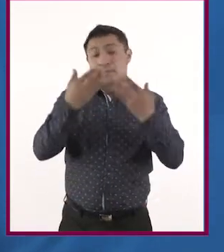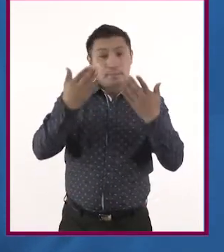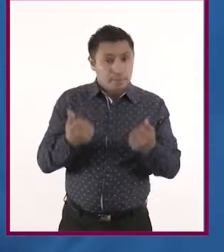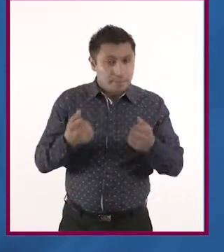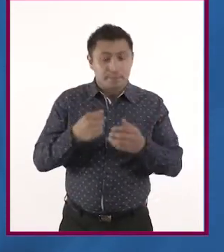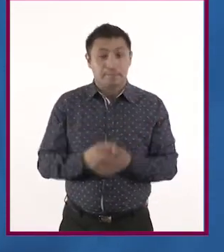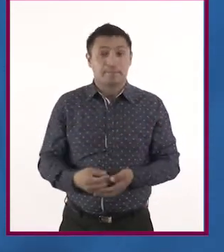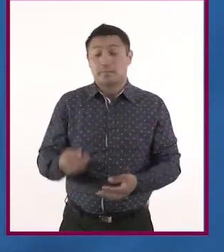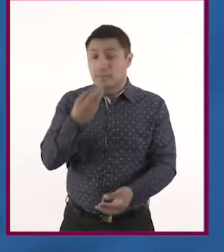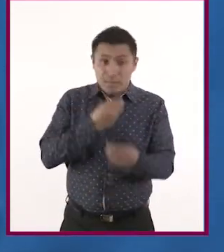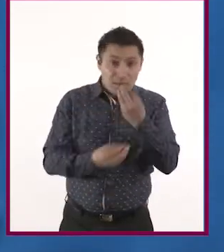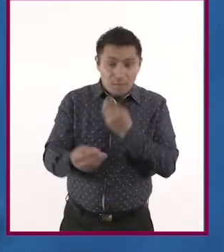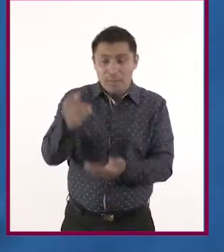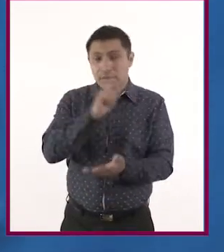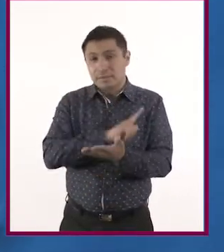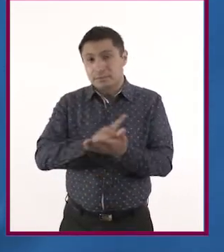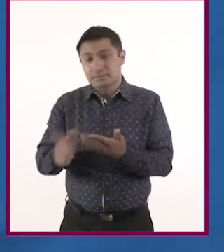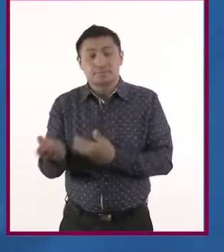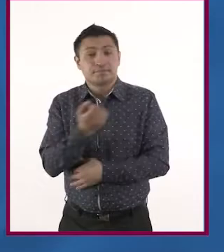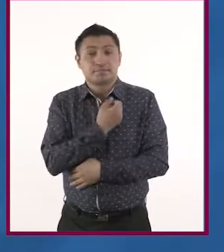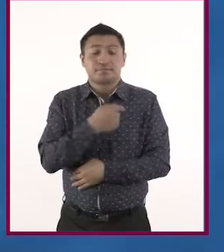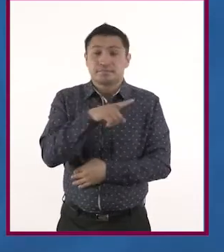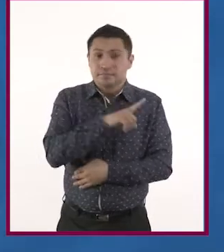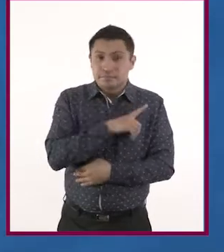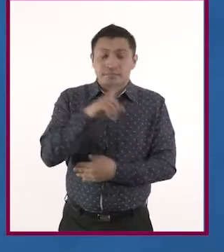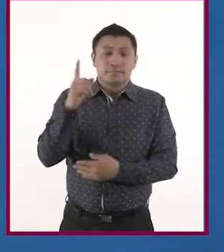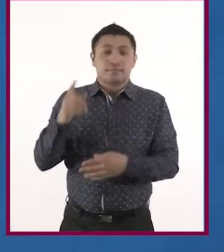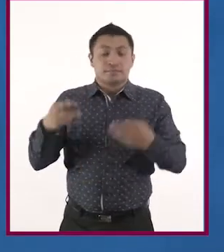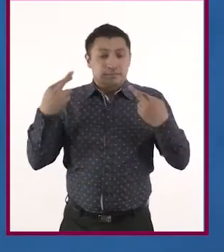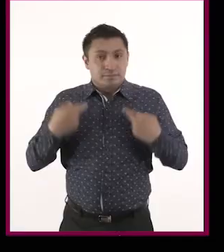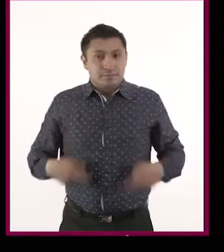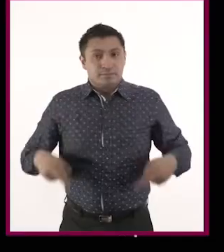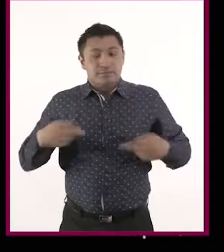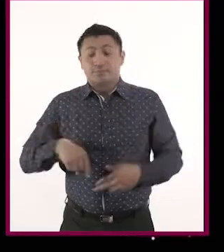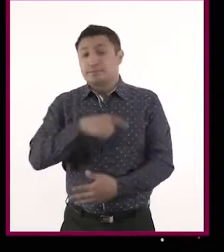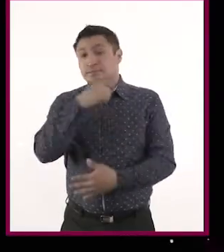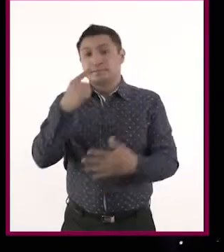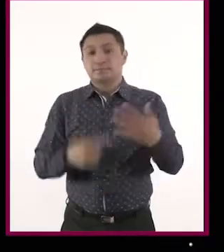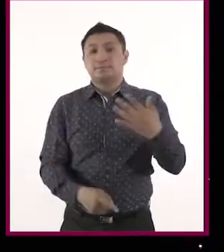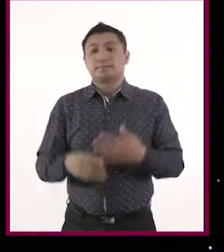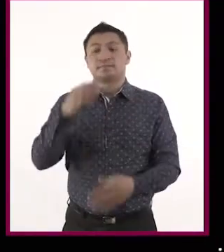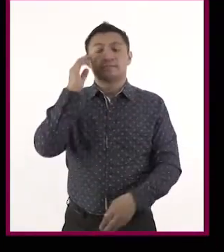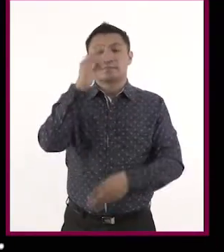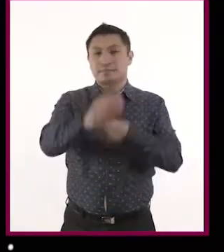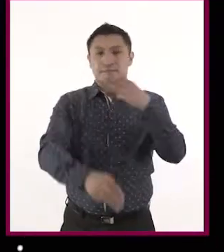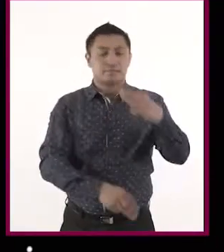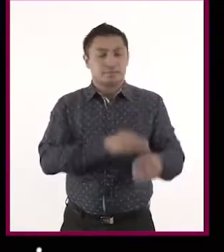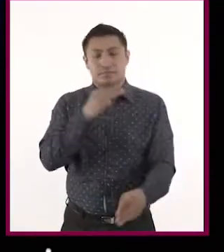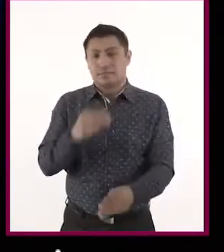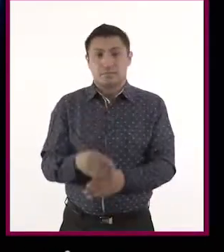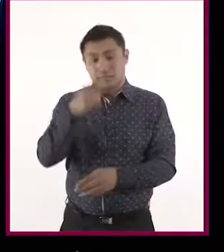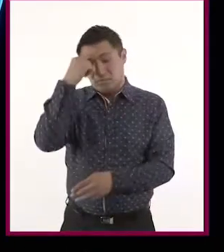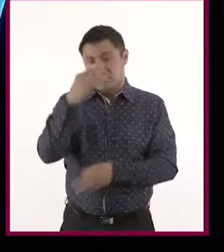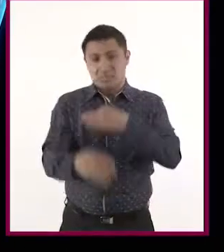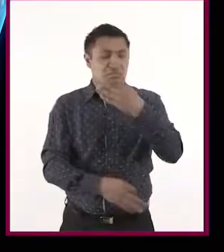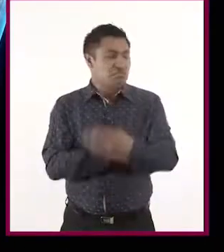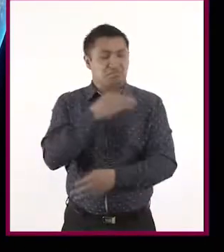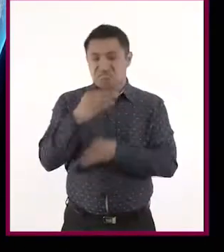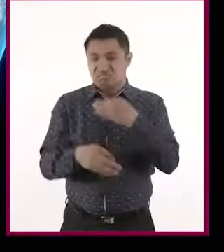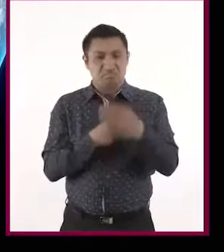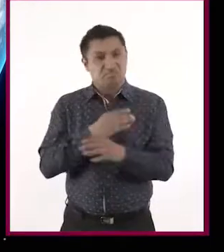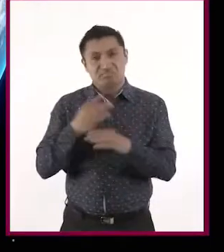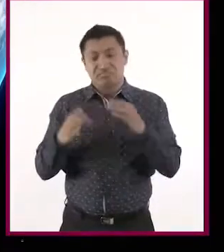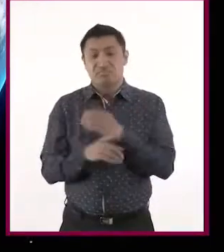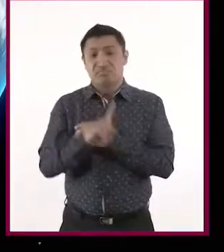la alimentación, higiene y saneamiento, vestido, en fin. En todo y para todo, el agua es indispensable